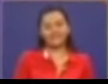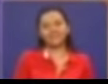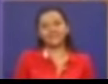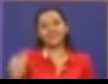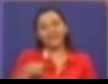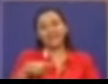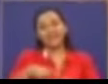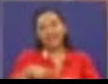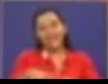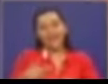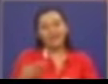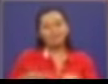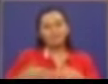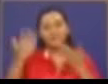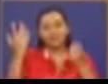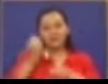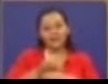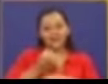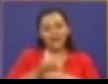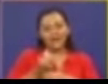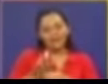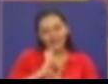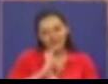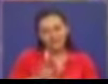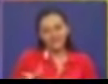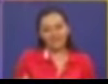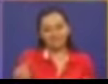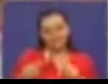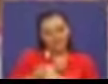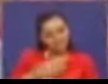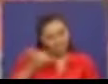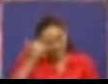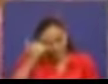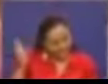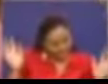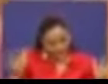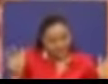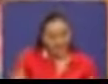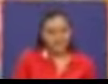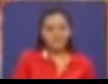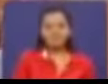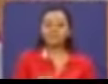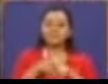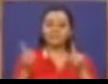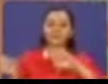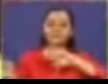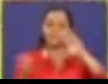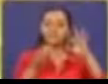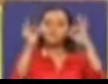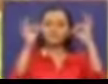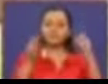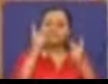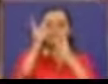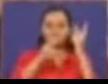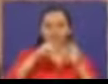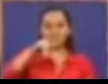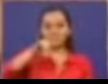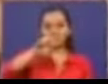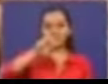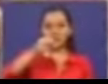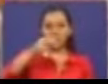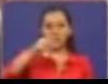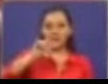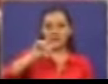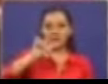tiempo, presidente, demasiado trabajo, tuviste que contestar. Señor presidente, justamente en ese sector de Misaguayí, nosotros ya